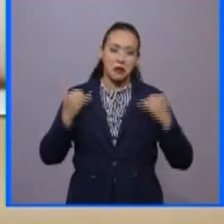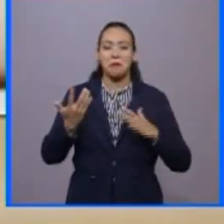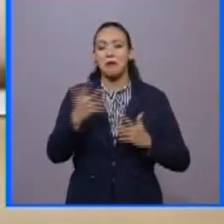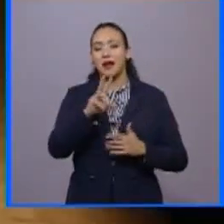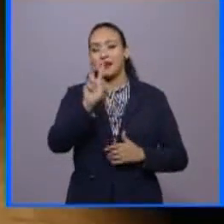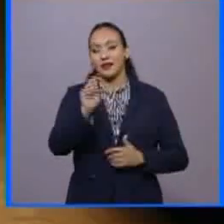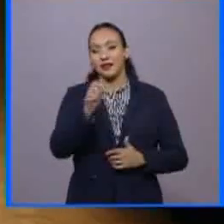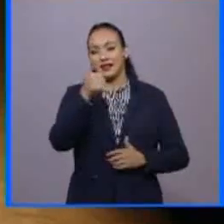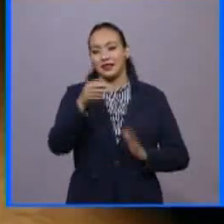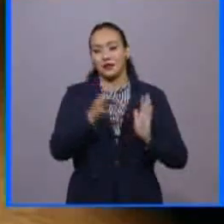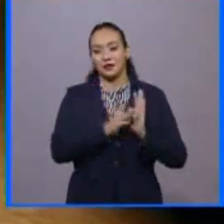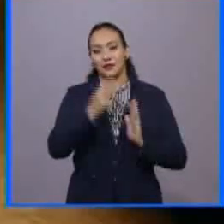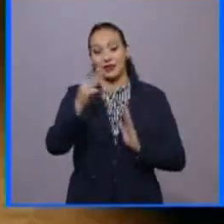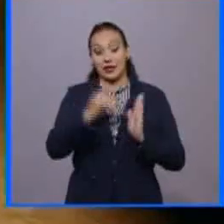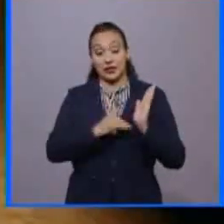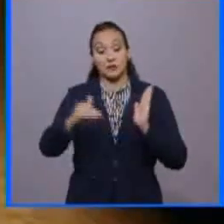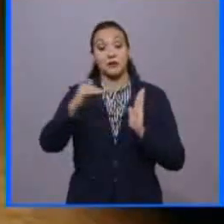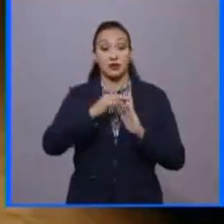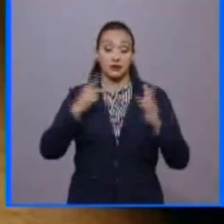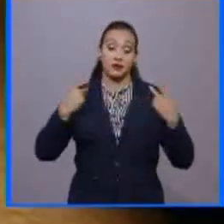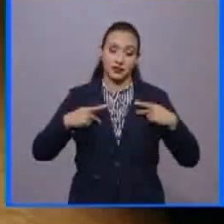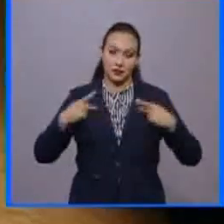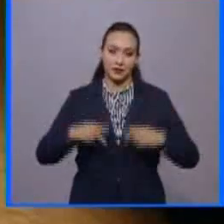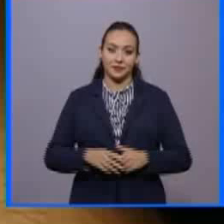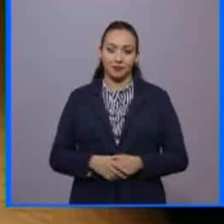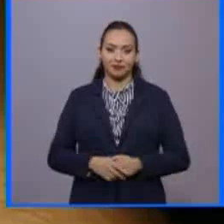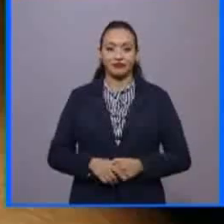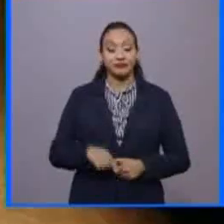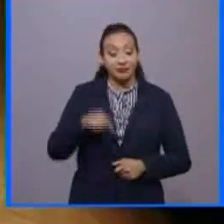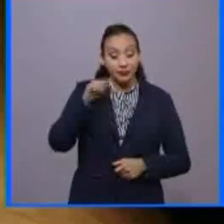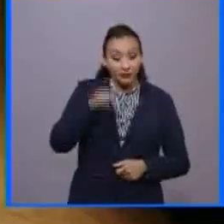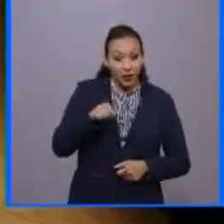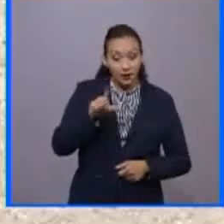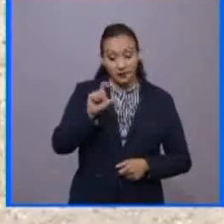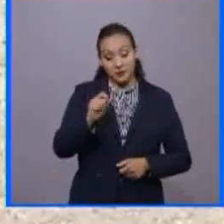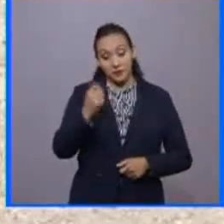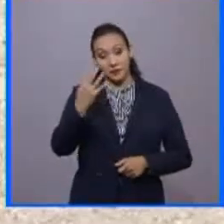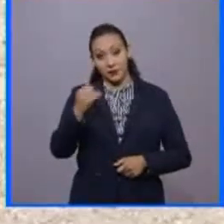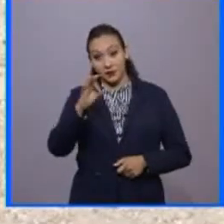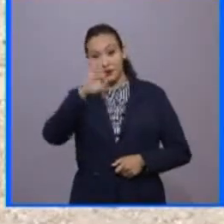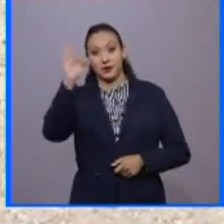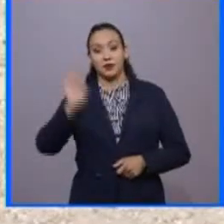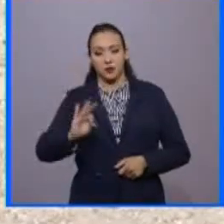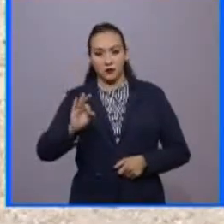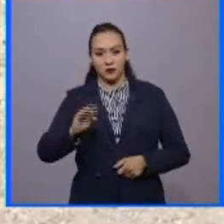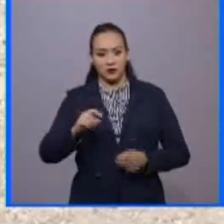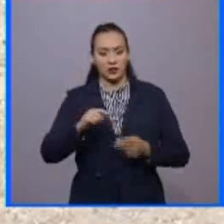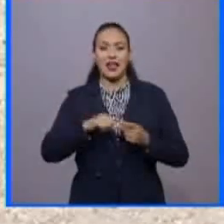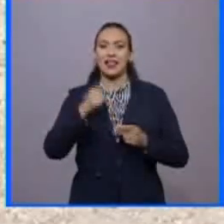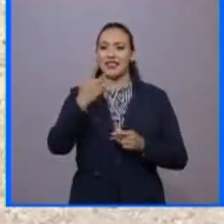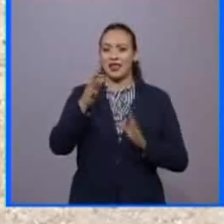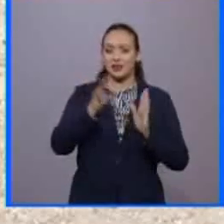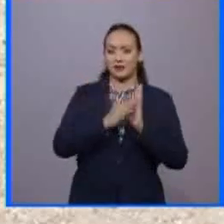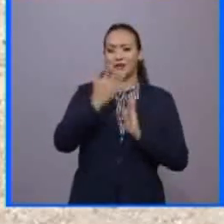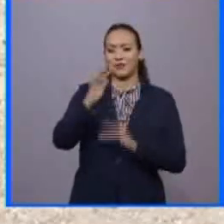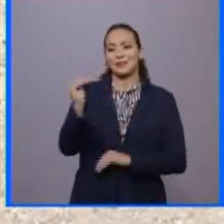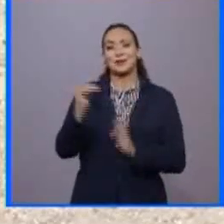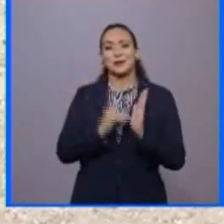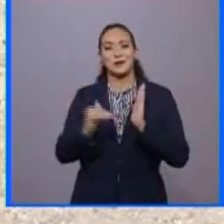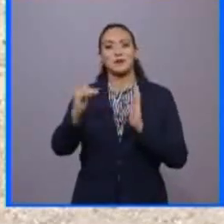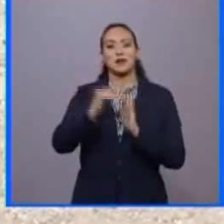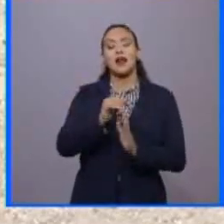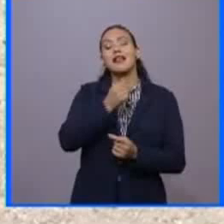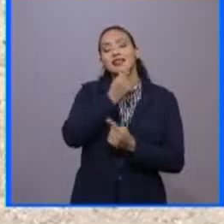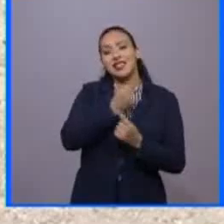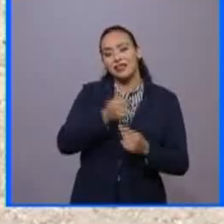a 36.3 millones de personas, de los cuales el 29%, 10.5 millones,